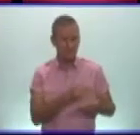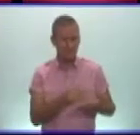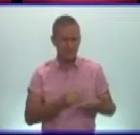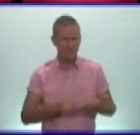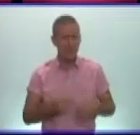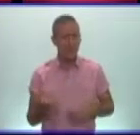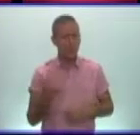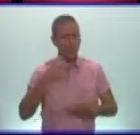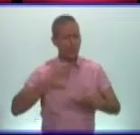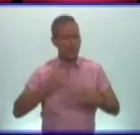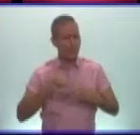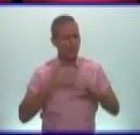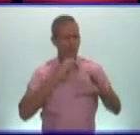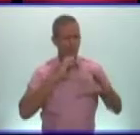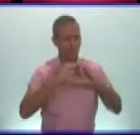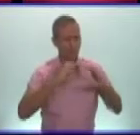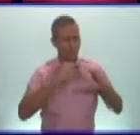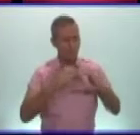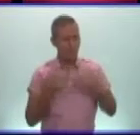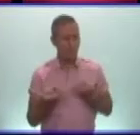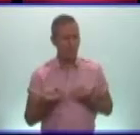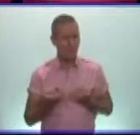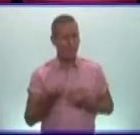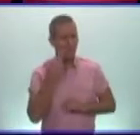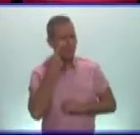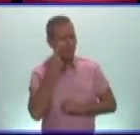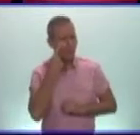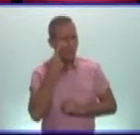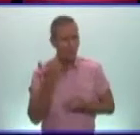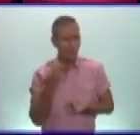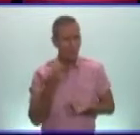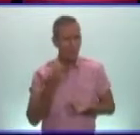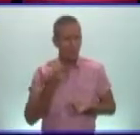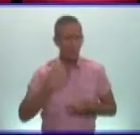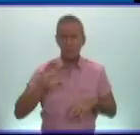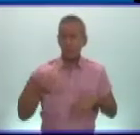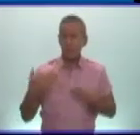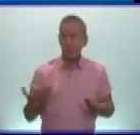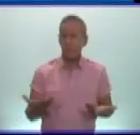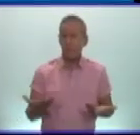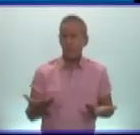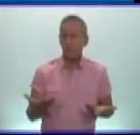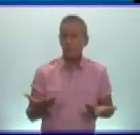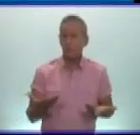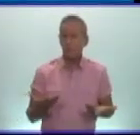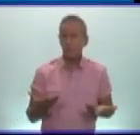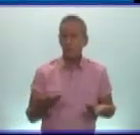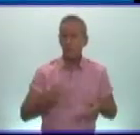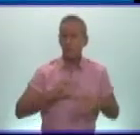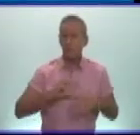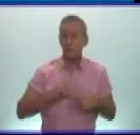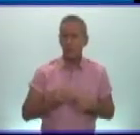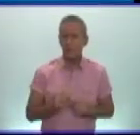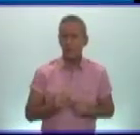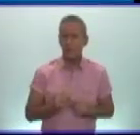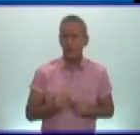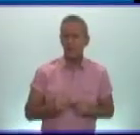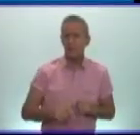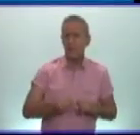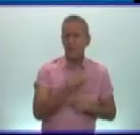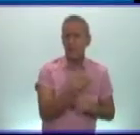de comunicarnos. Y vamos entonces a conocer cuáles son los sinónimos de la palabra